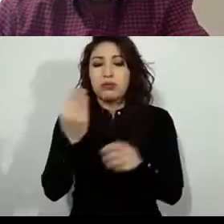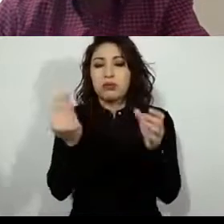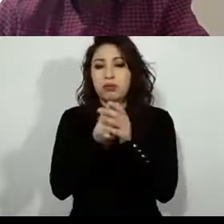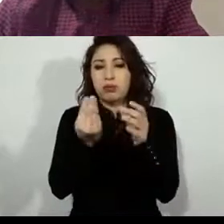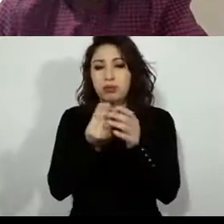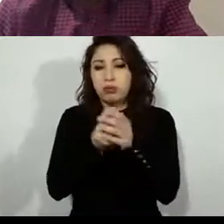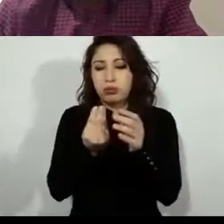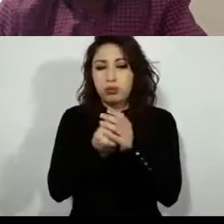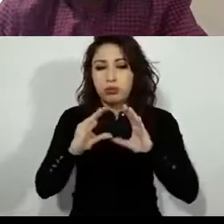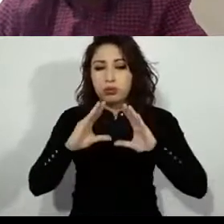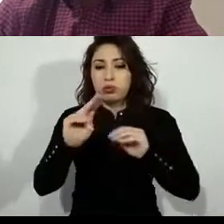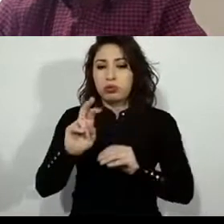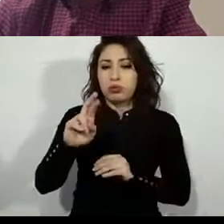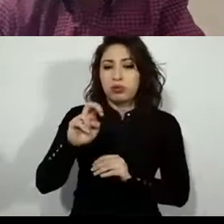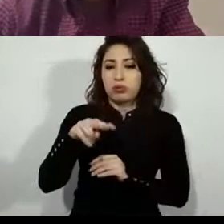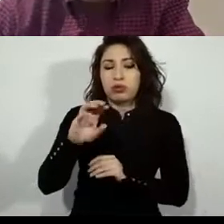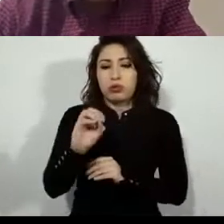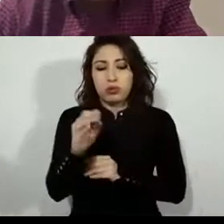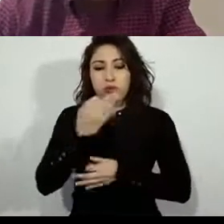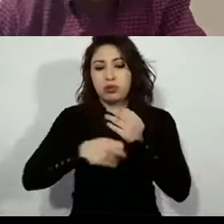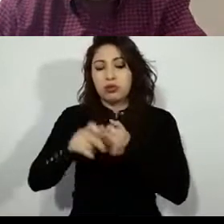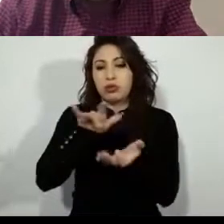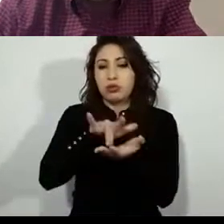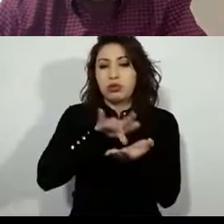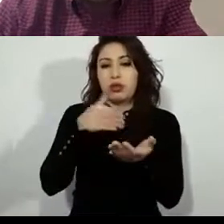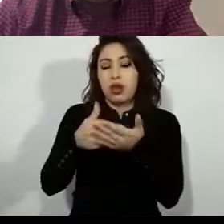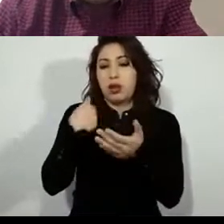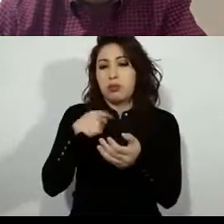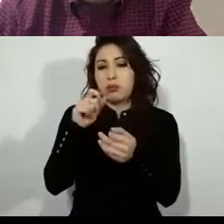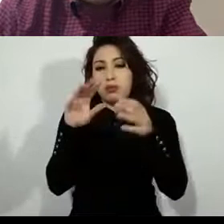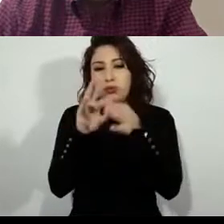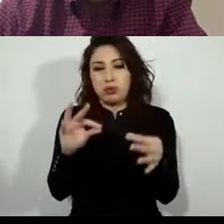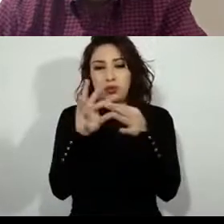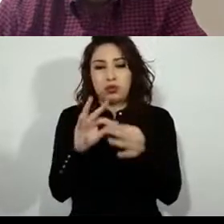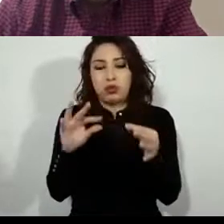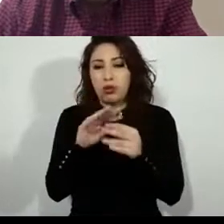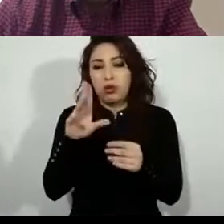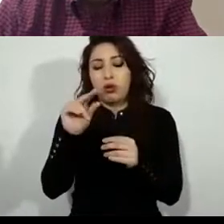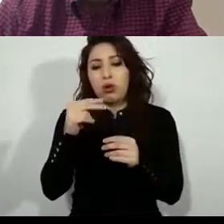esas prestaciones son a los que quise referirme.